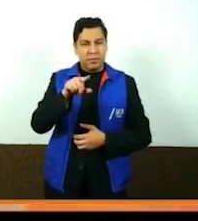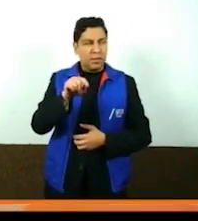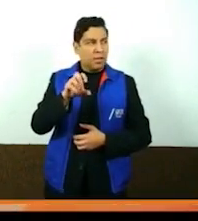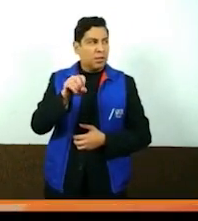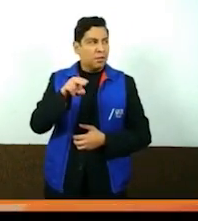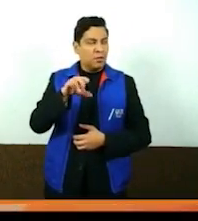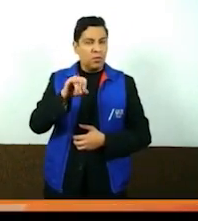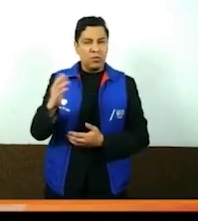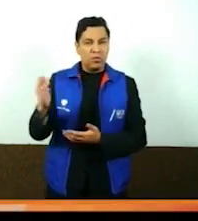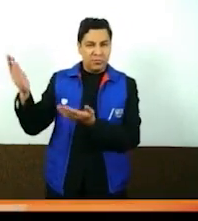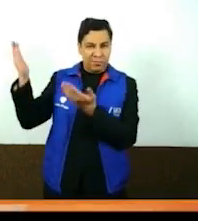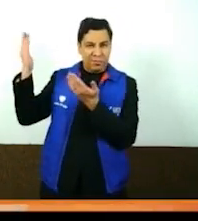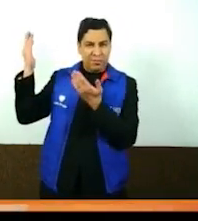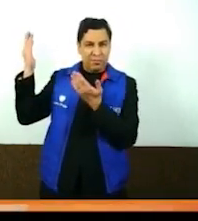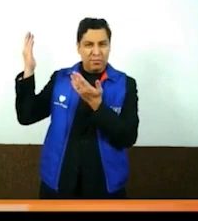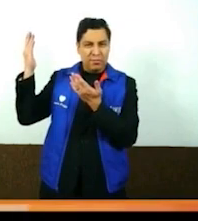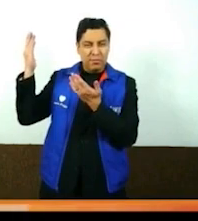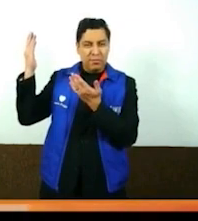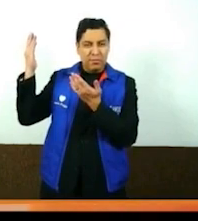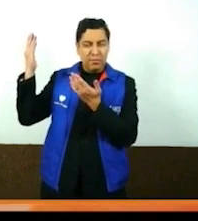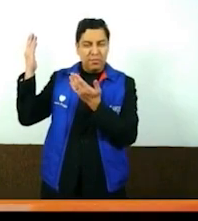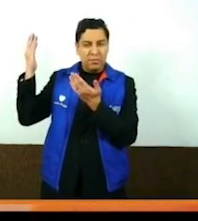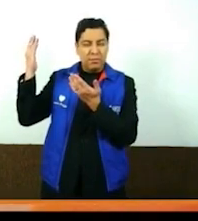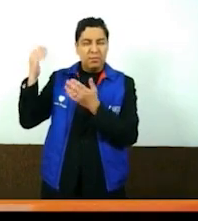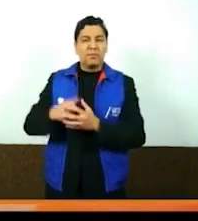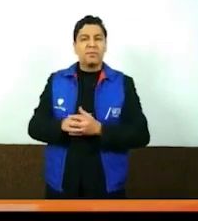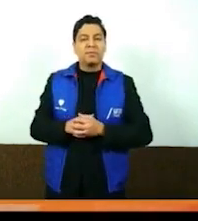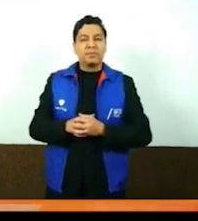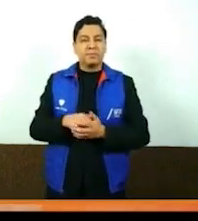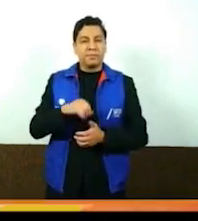José Antonio García Arévalo.